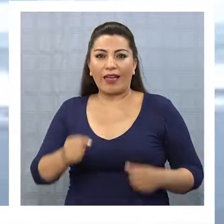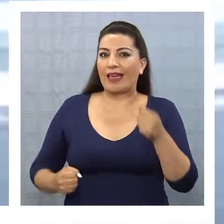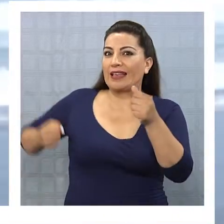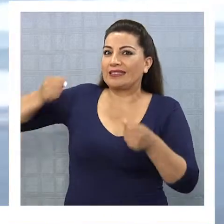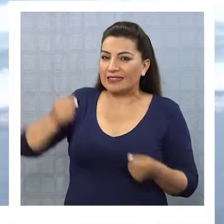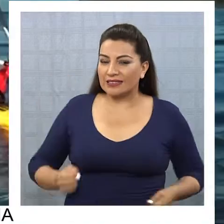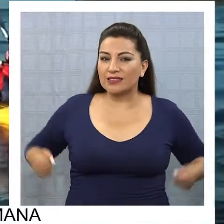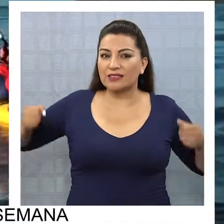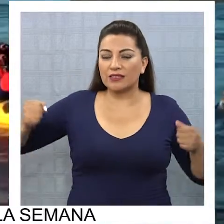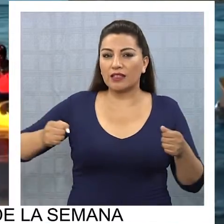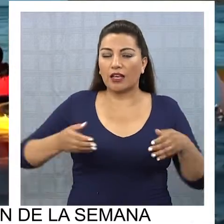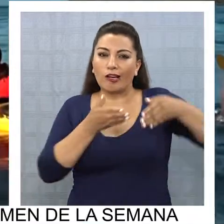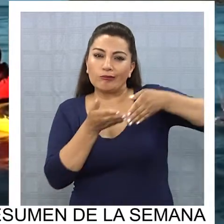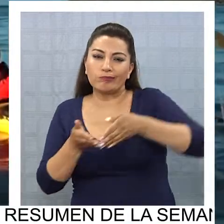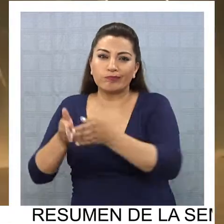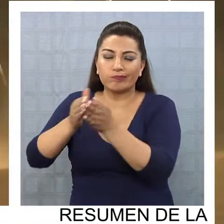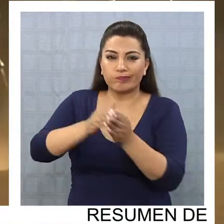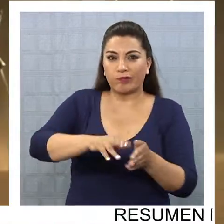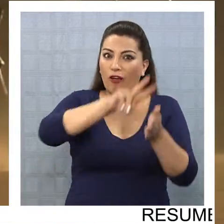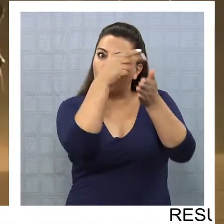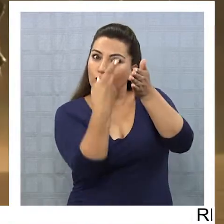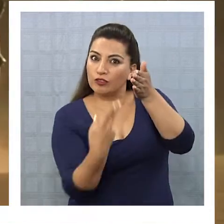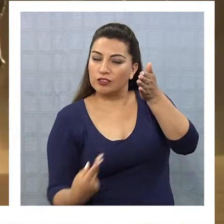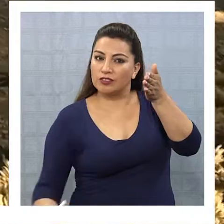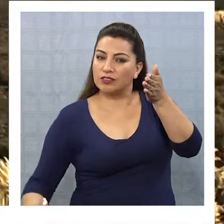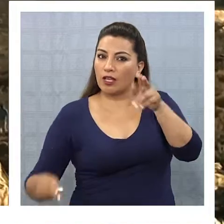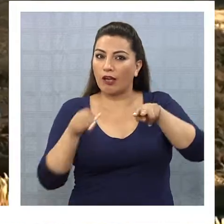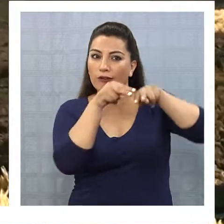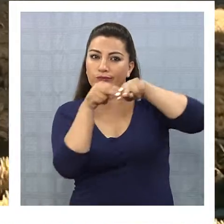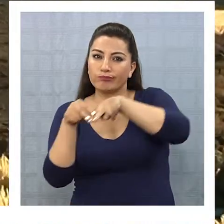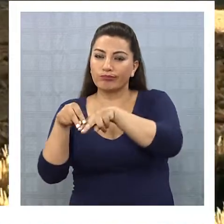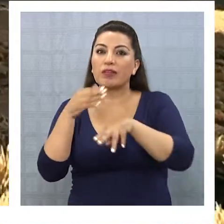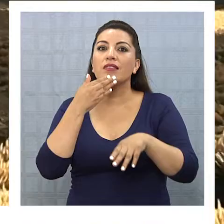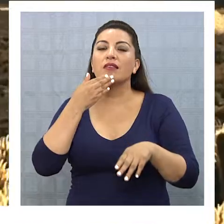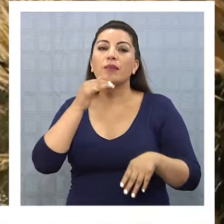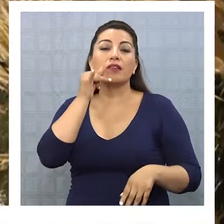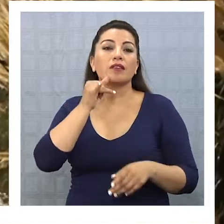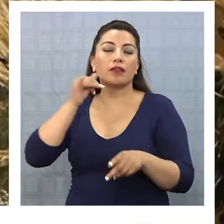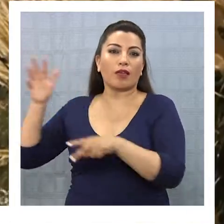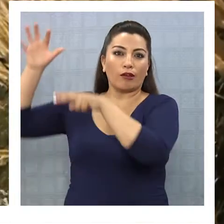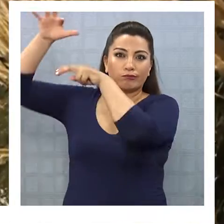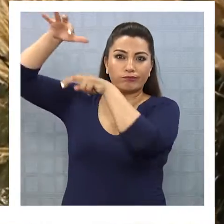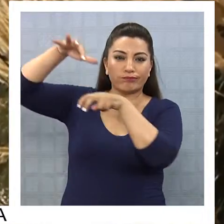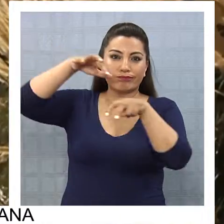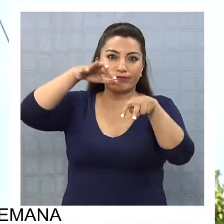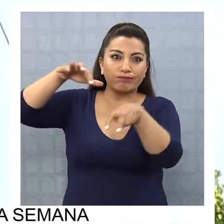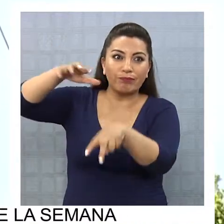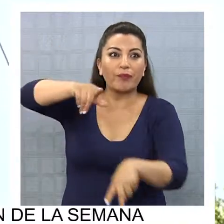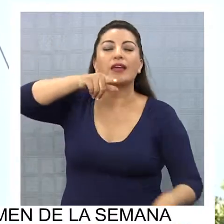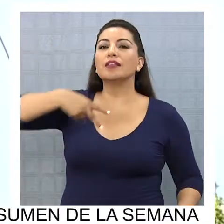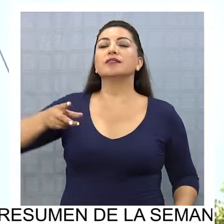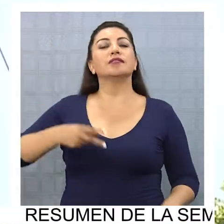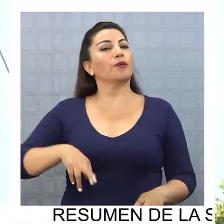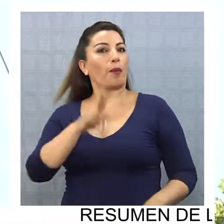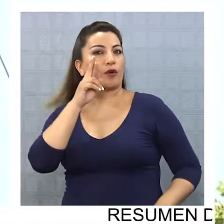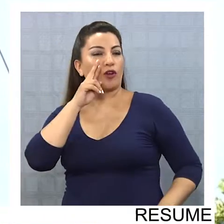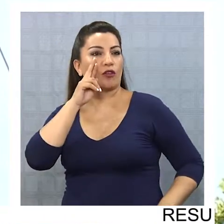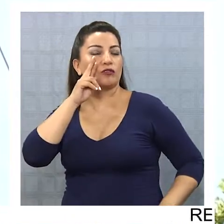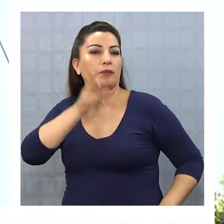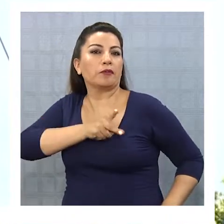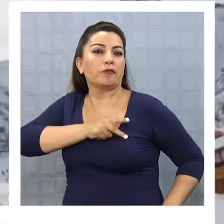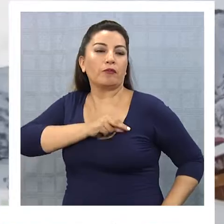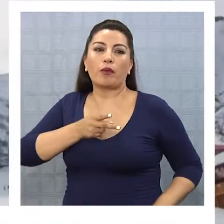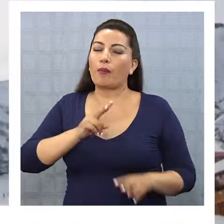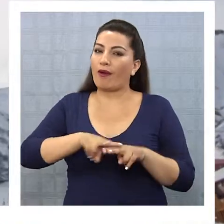rafting, kayak, buceo, sunboard y por supuesto el parapente en Iquipe. Reconocimiento que destacan quienes se